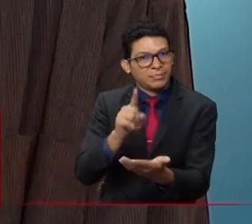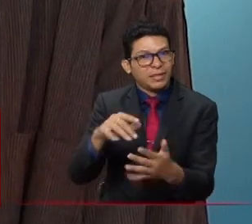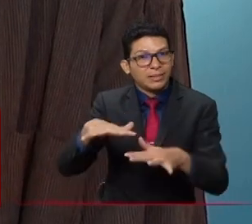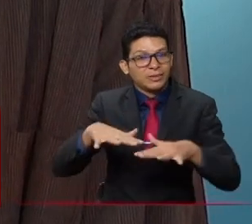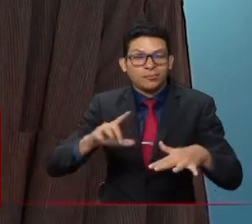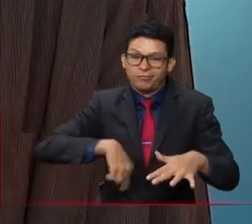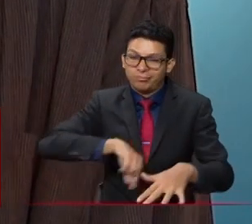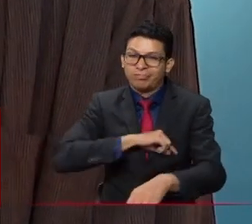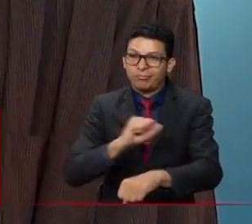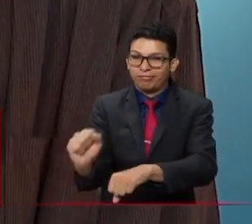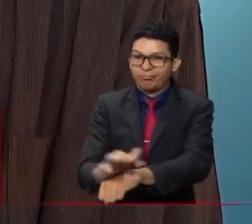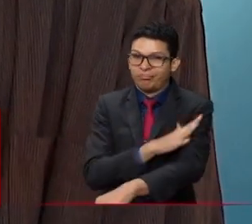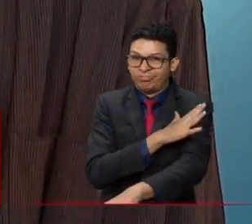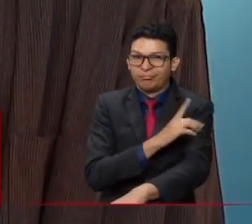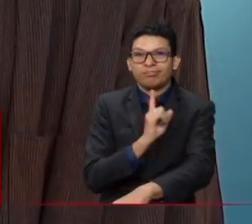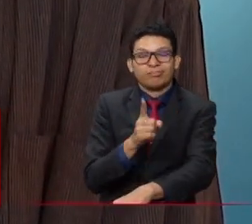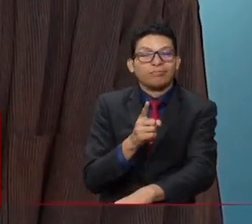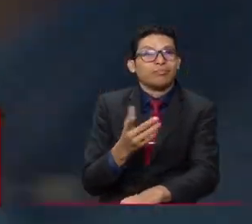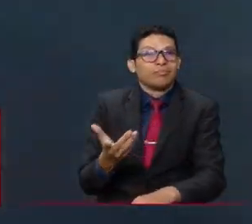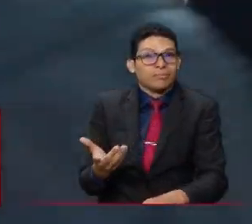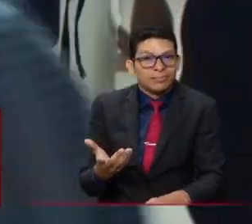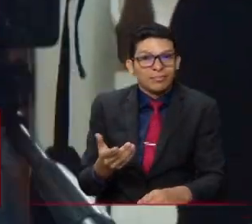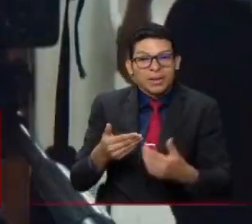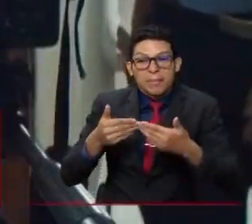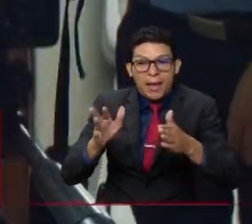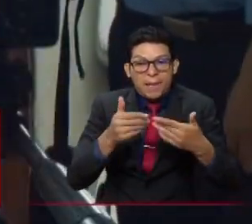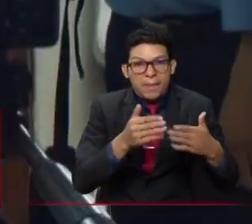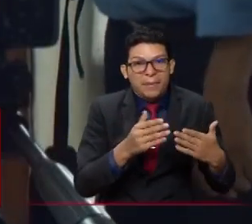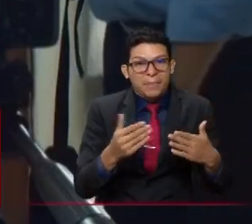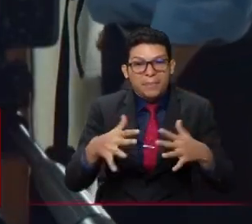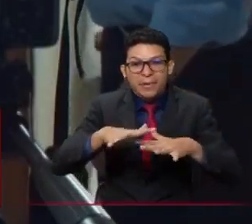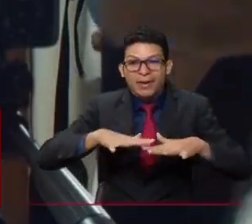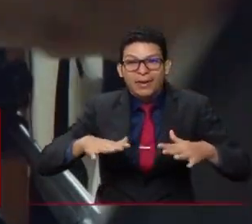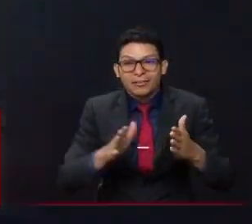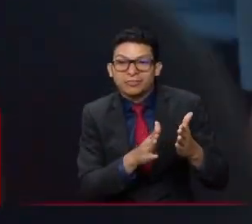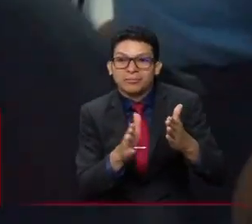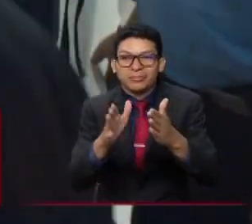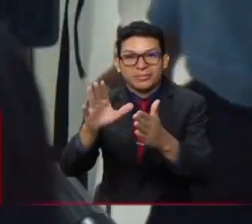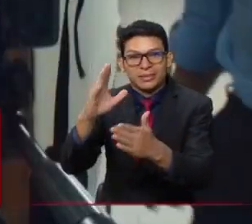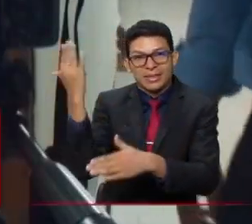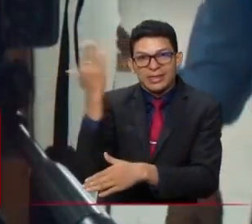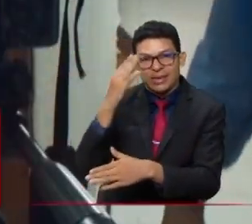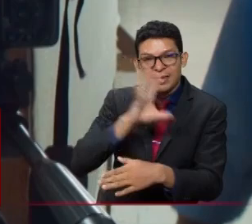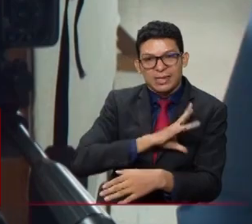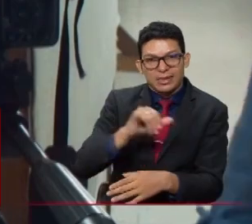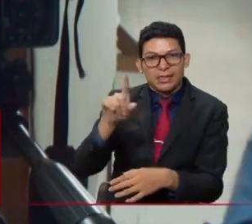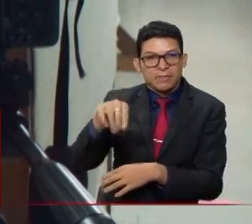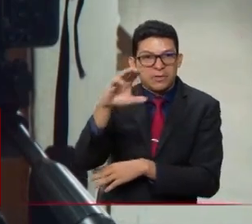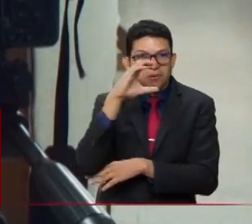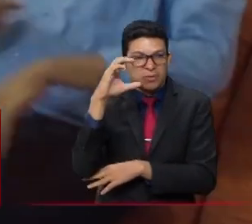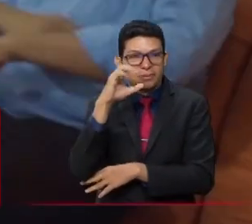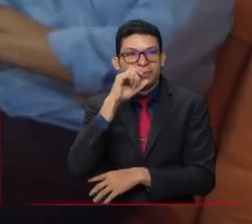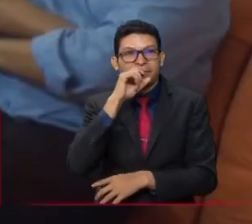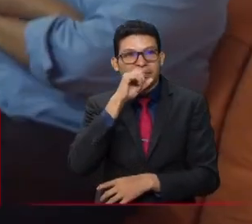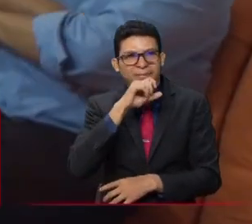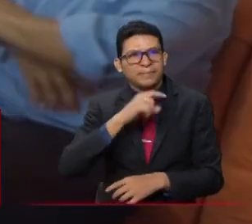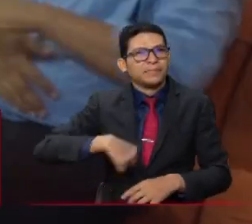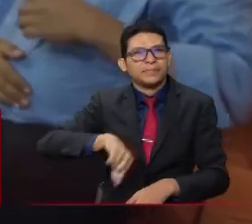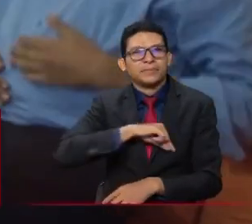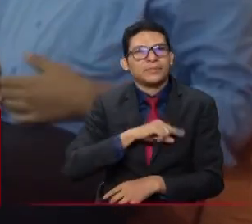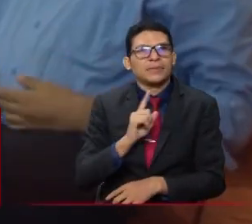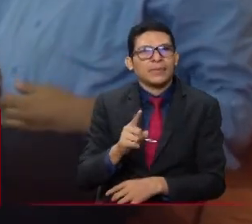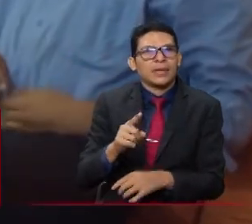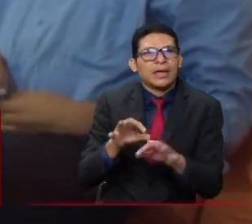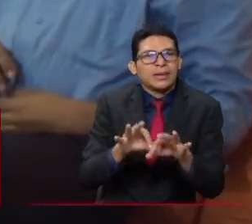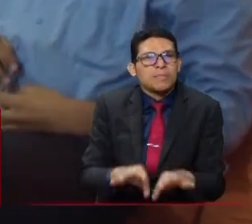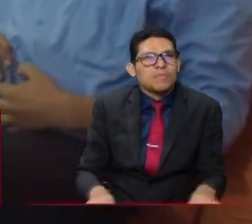estamos muy emocionados pues de estar abriendo nuevos caminos para el cine caleño y el cine colombiano. Para nosotros es muy importante